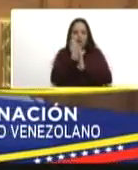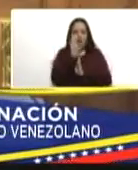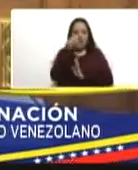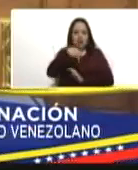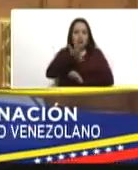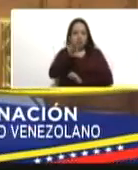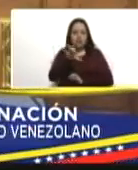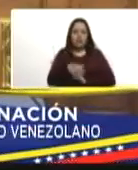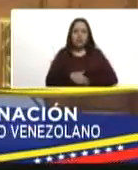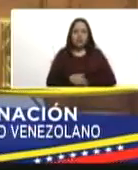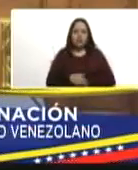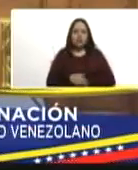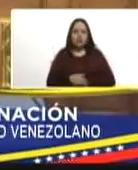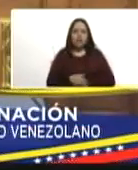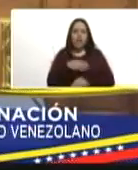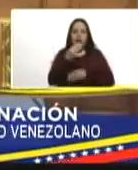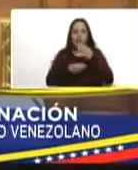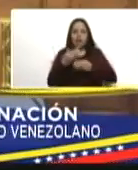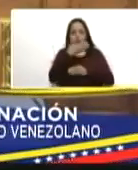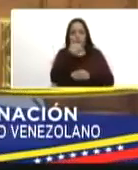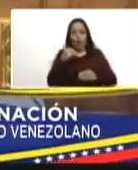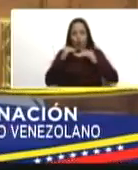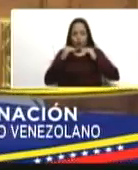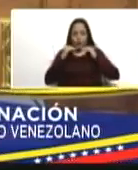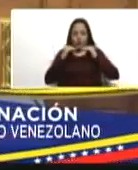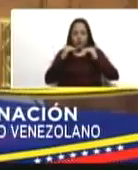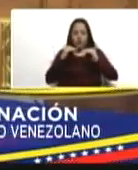una recuperación sostenible